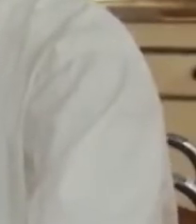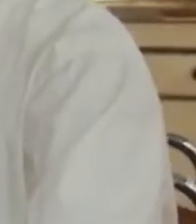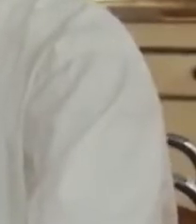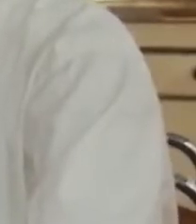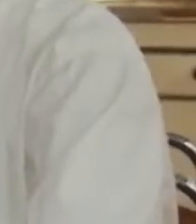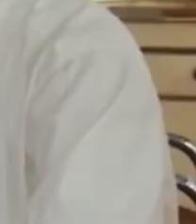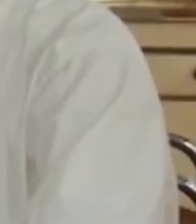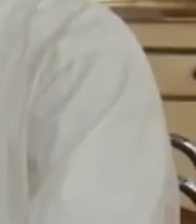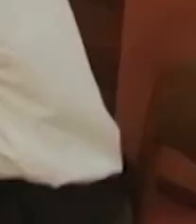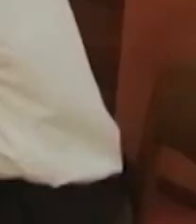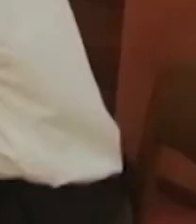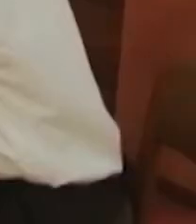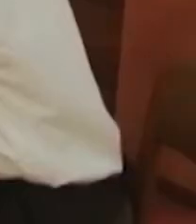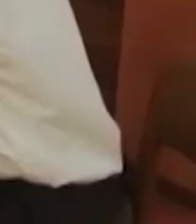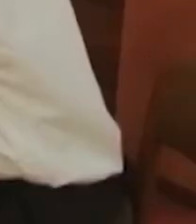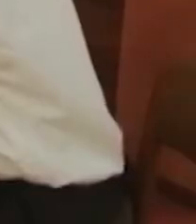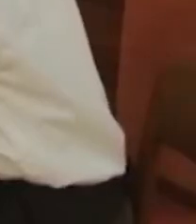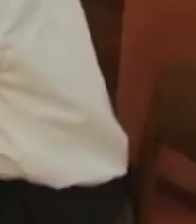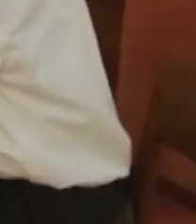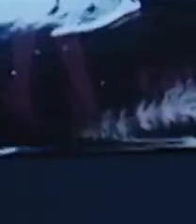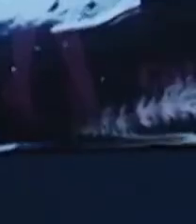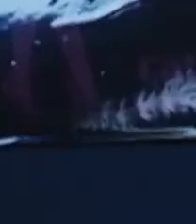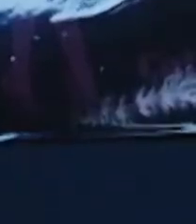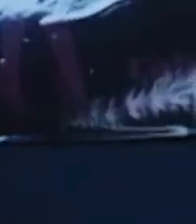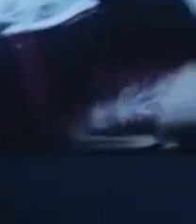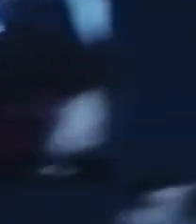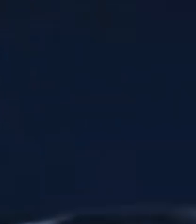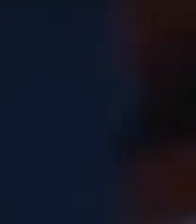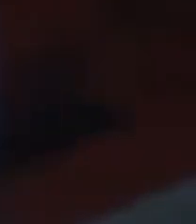alegría! ¿Y cómo lo van a cerrar?